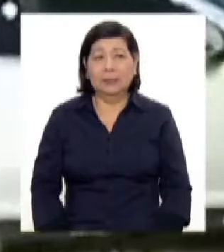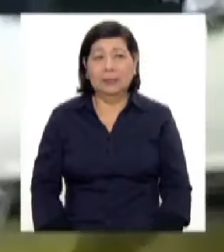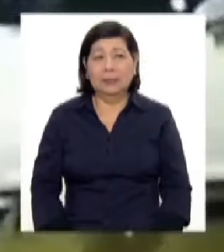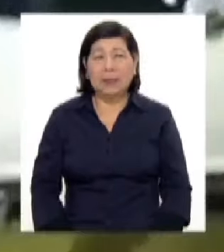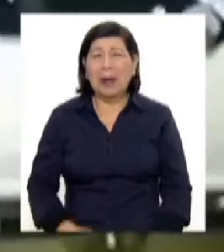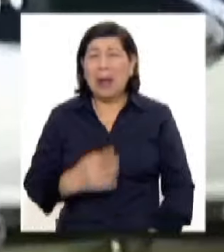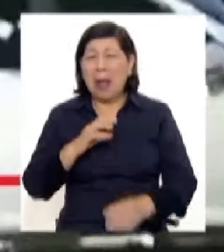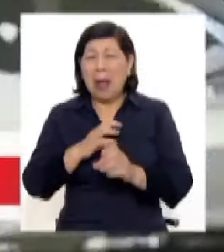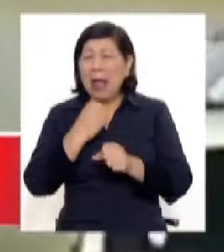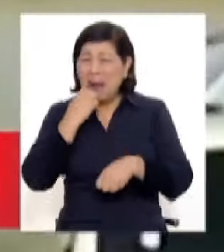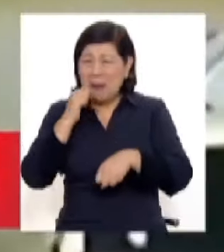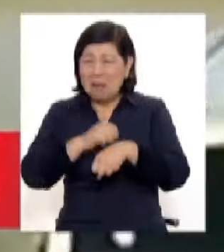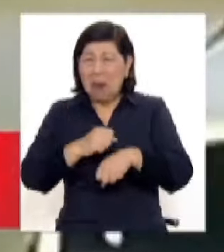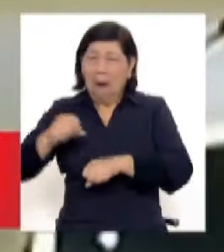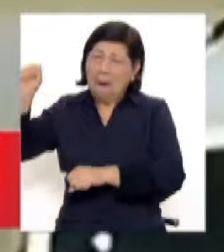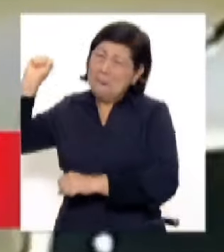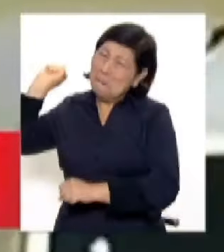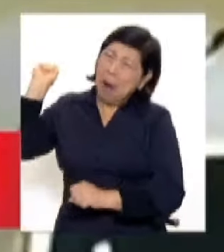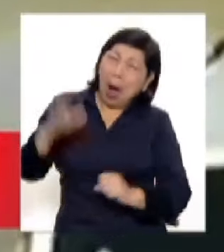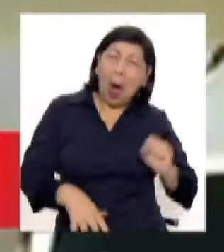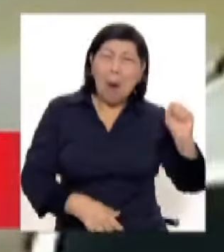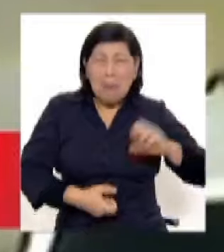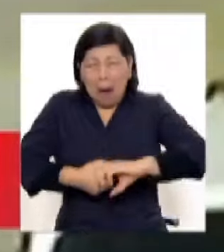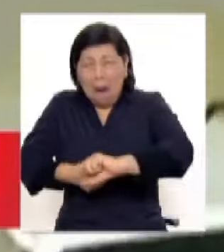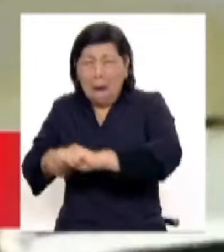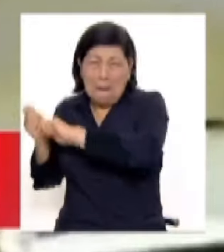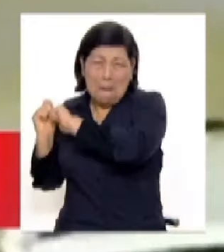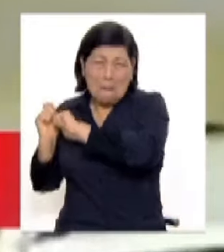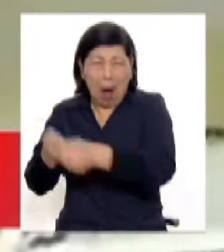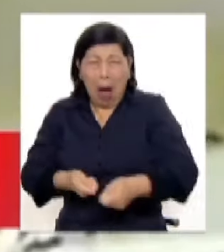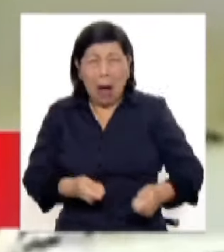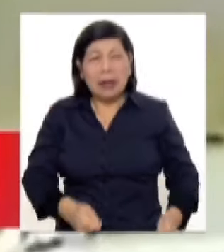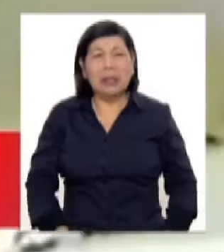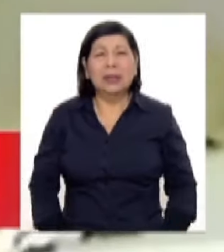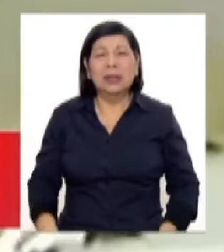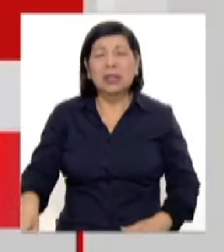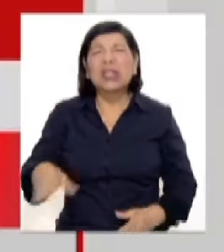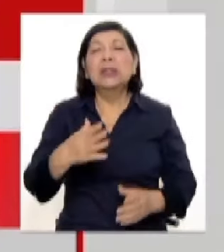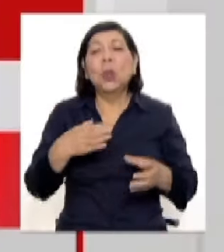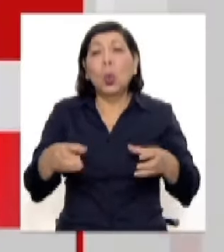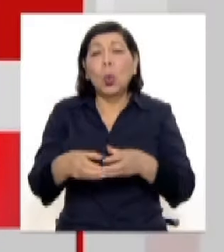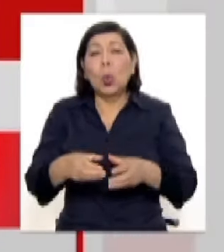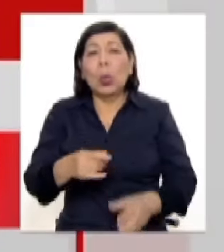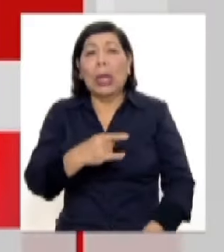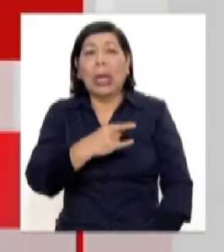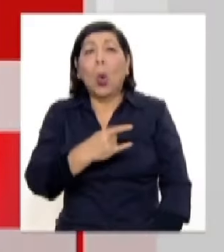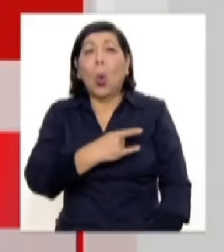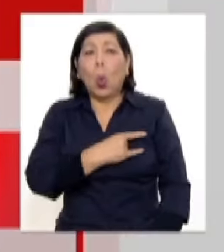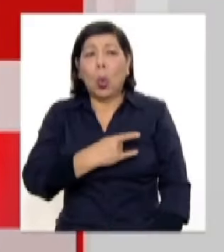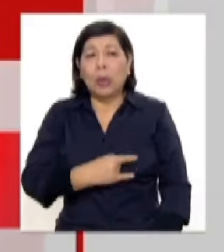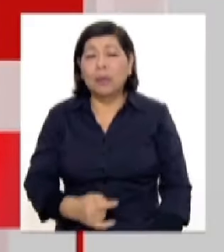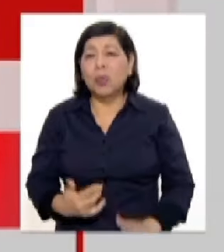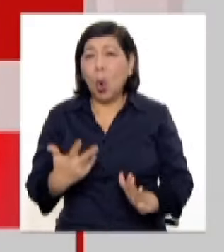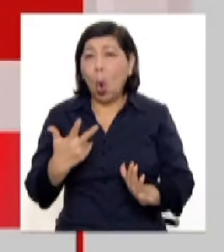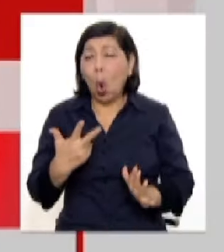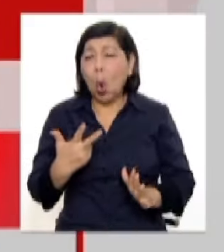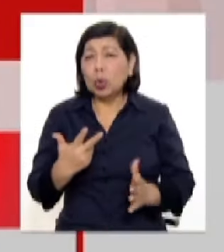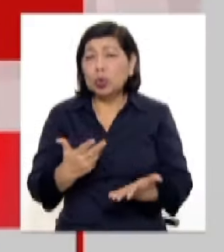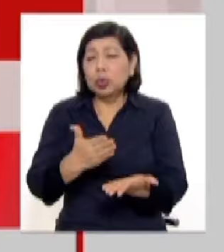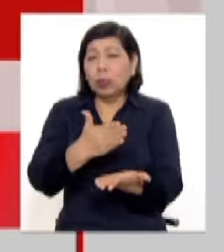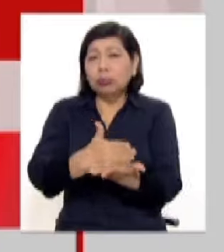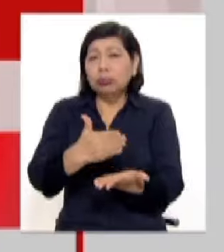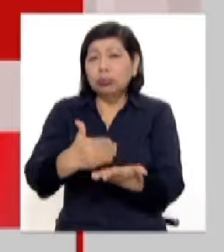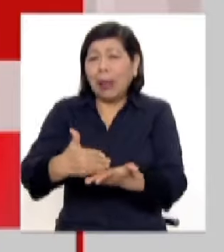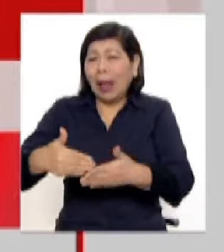atacaron con piedras y palos. Un grupo de vándalos autodenominados hinchas de la U atacaron al menos 8 vehículos en